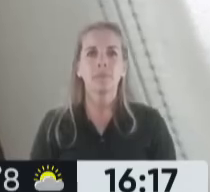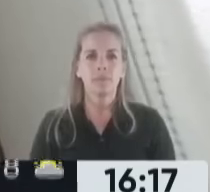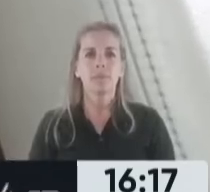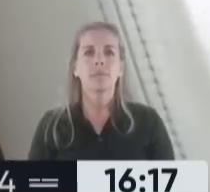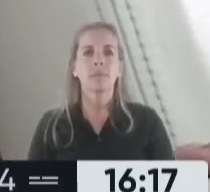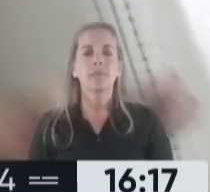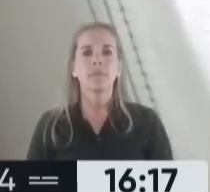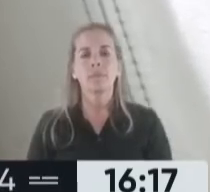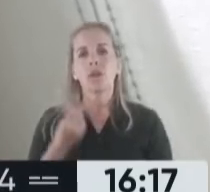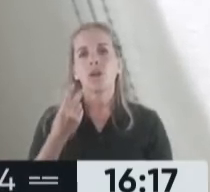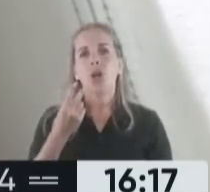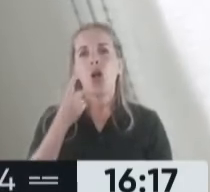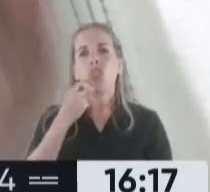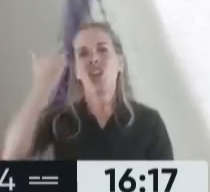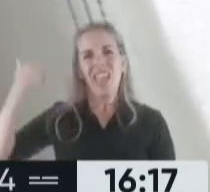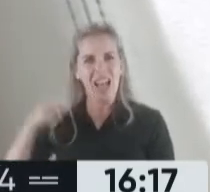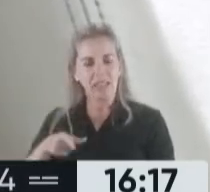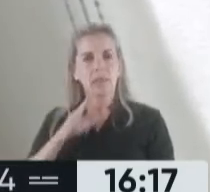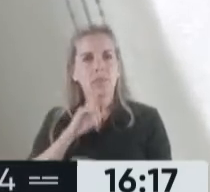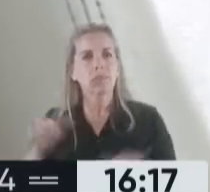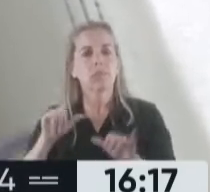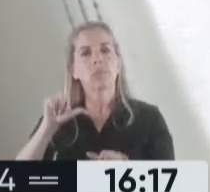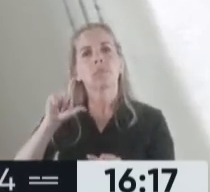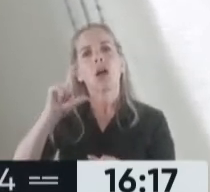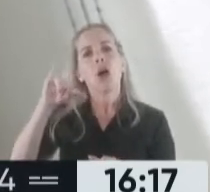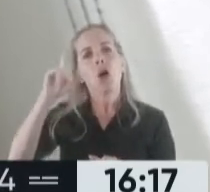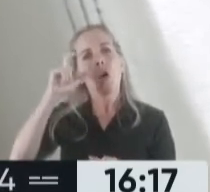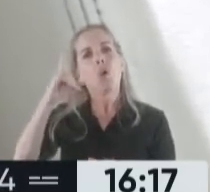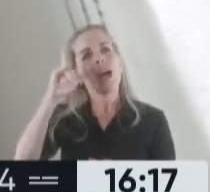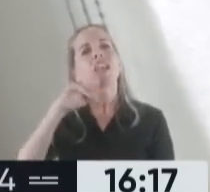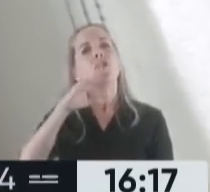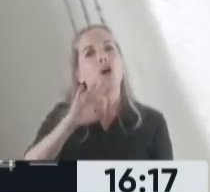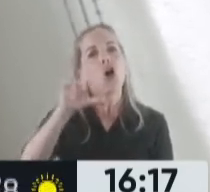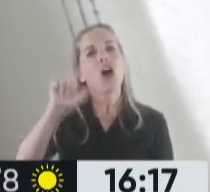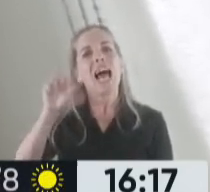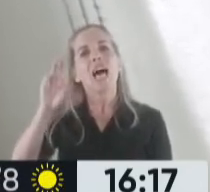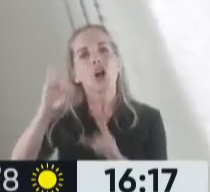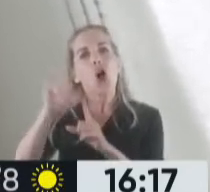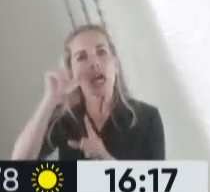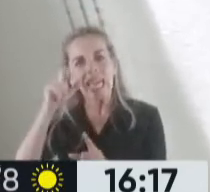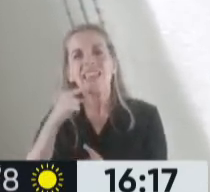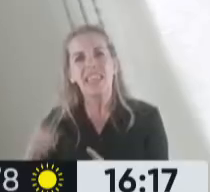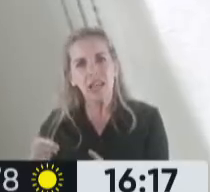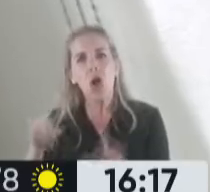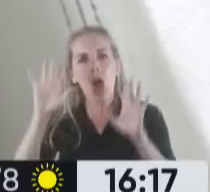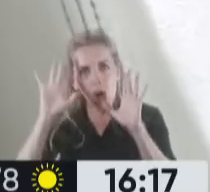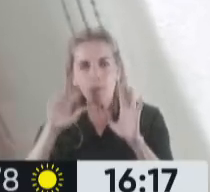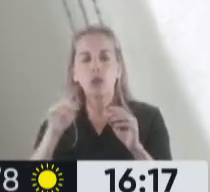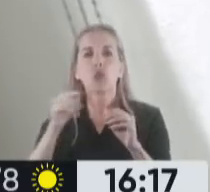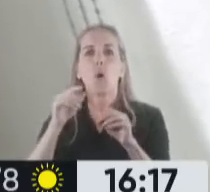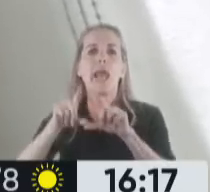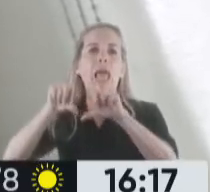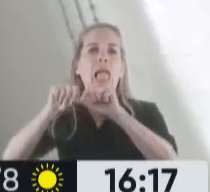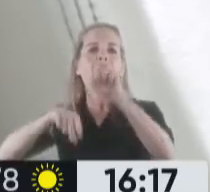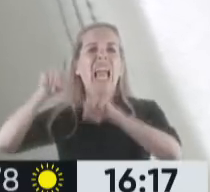Cuervo Larroque dijo en declaraciones en ON que el presidente tenía una intención de voto del 5%,